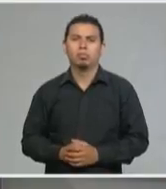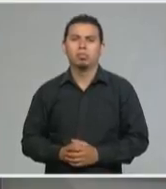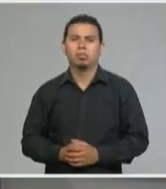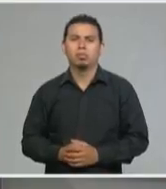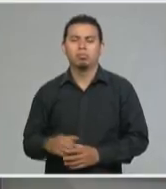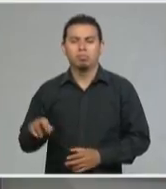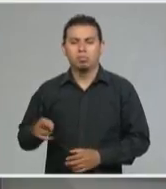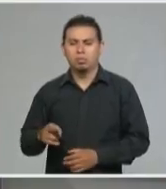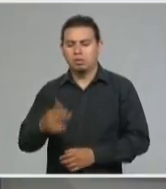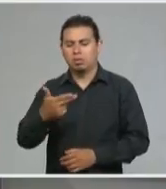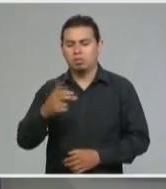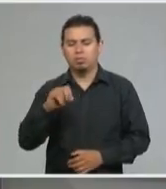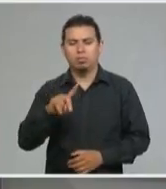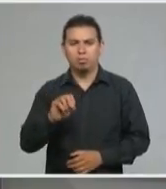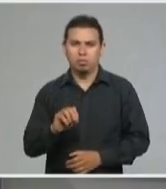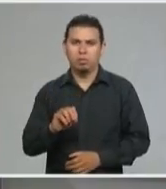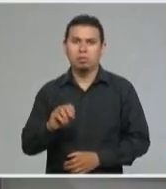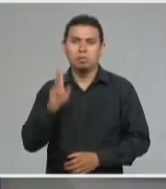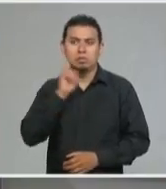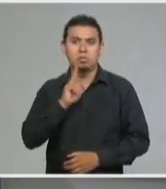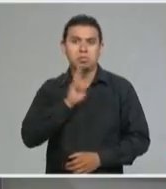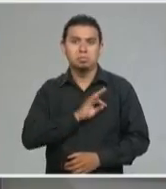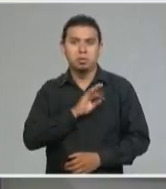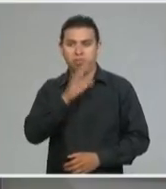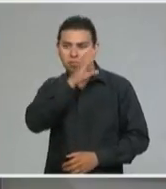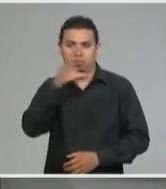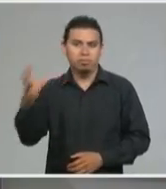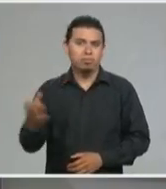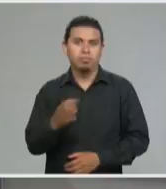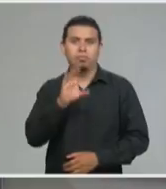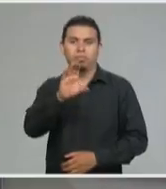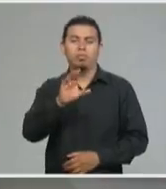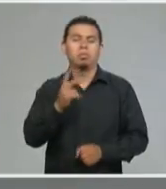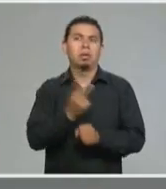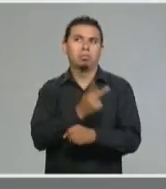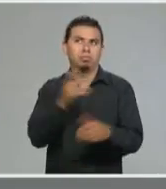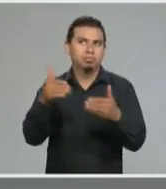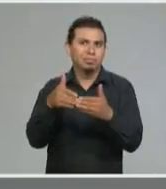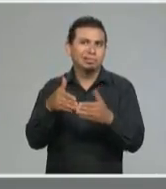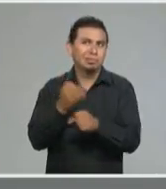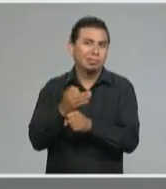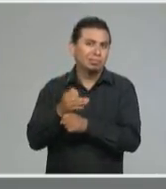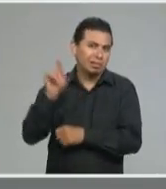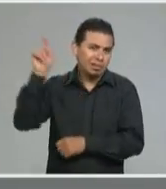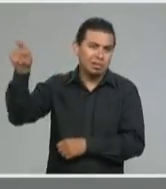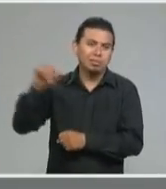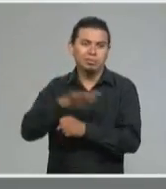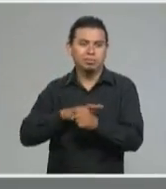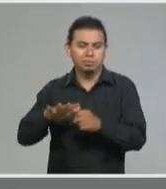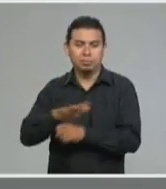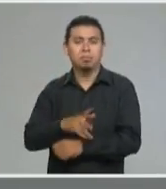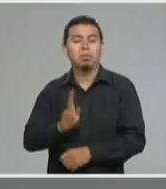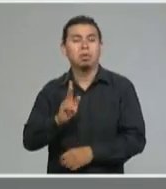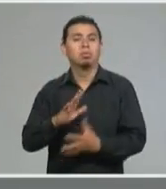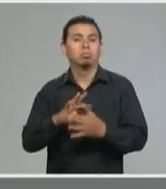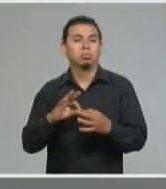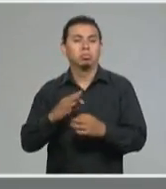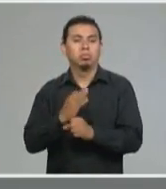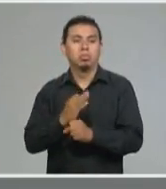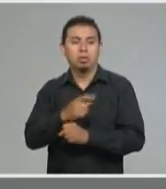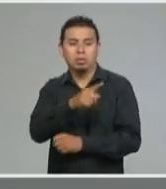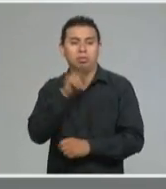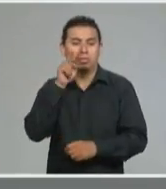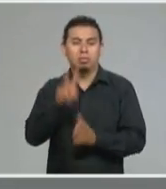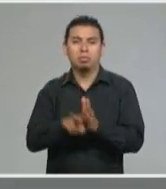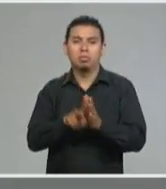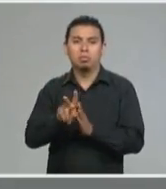Río Hondo. Vamos a revisar si podemos ubicar alguna imagen de lo que está sucediendo ahí en la zona de Cieneguilla. Pero antes, este es el video de